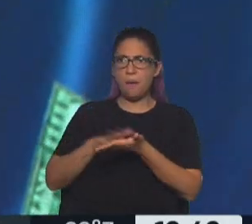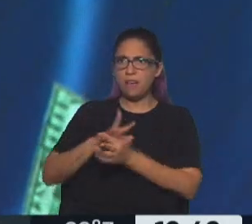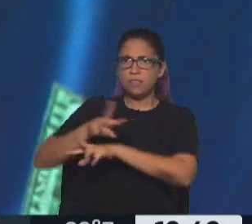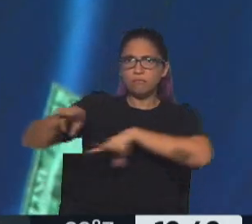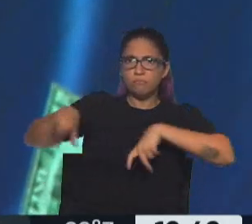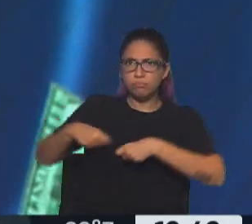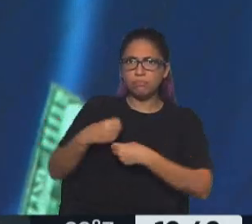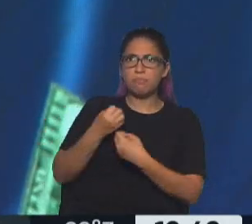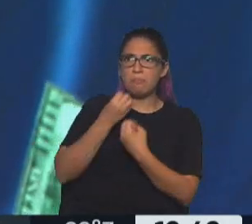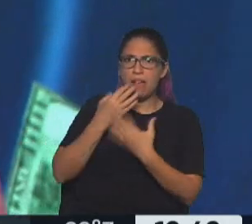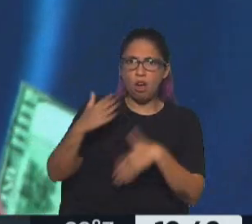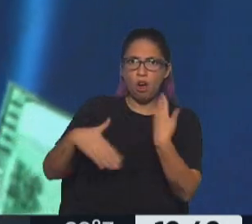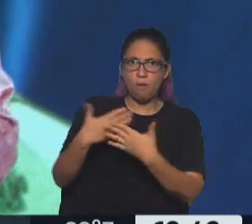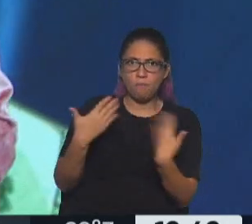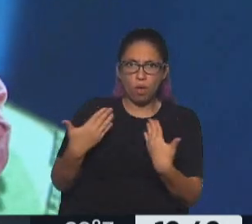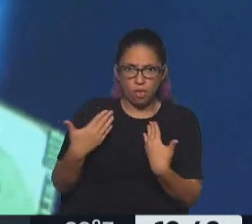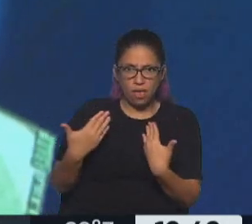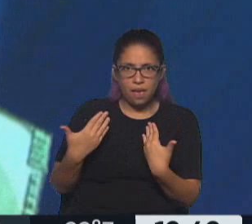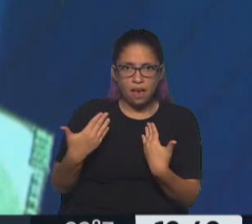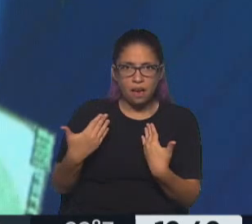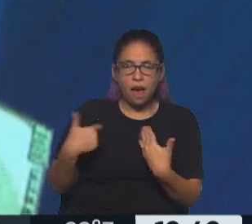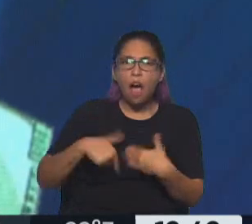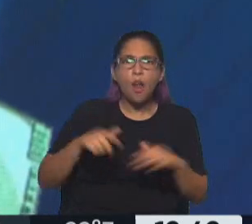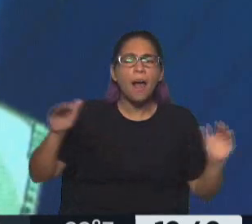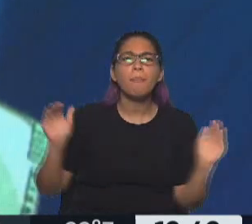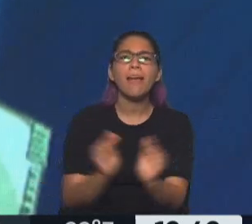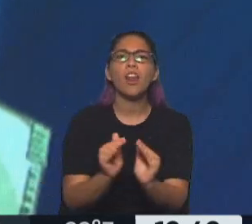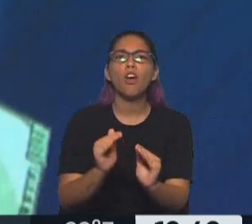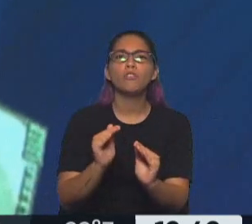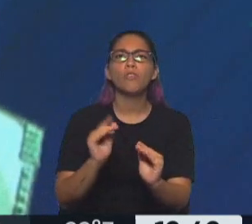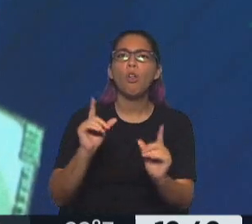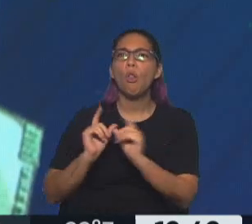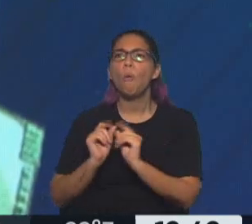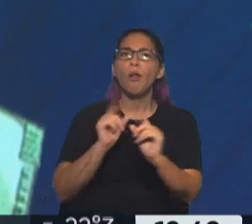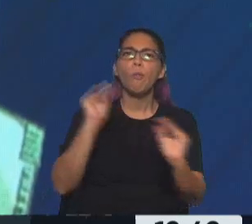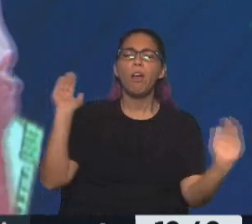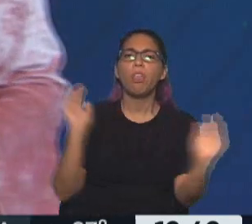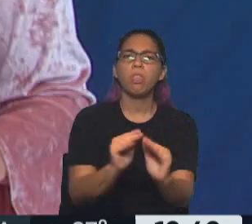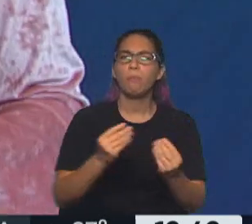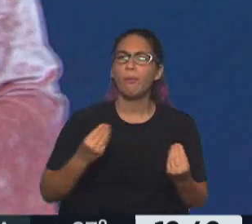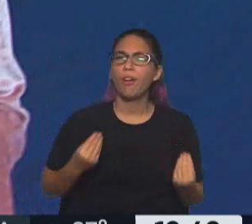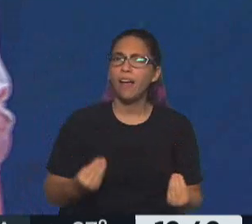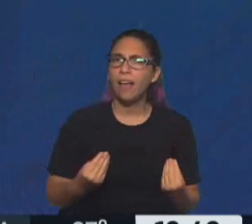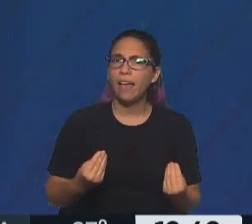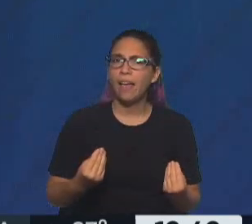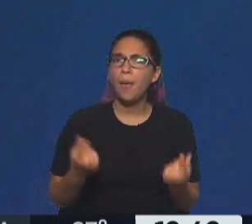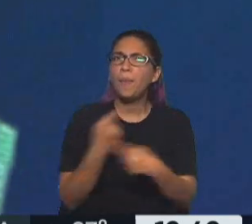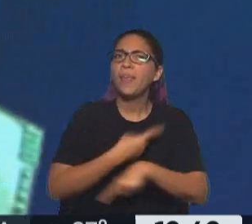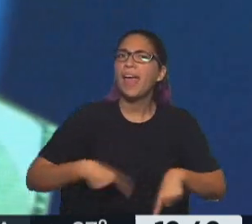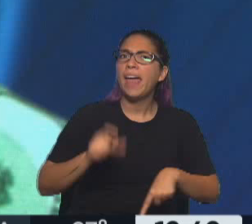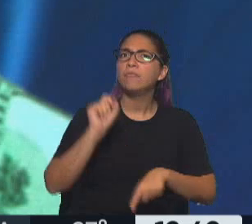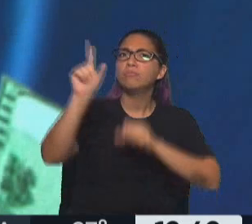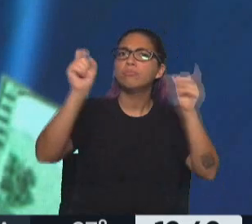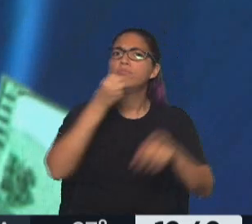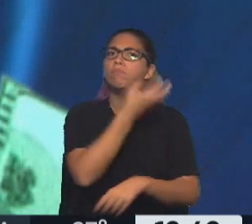mejor de bienes personales sobre una base más amplia, ¿por qué esa base se achicó ahora? Bueno, esa es la pregunta. Ese es el interrogante. ¿Dónde están los bienes que supuestamente